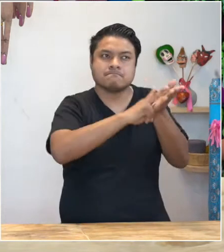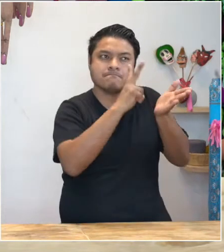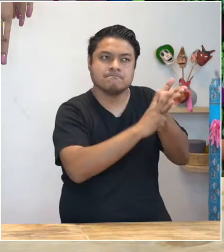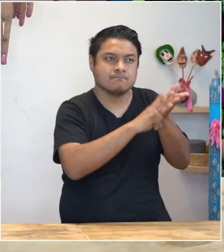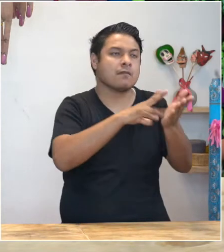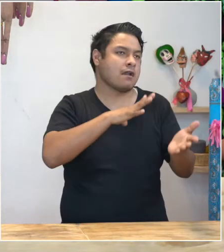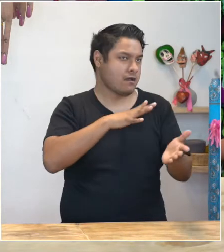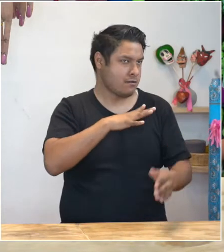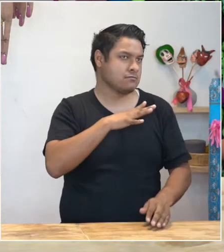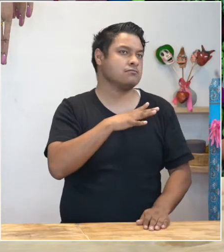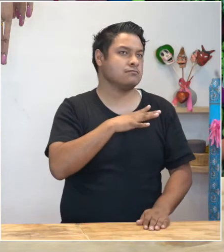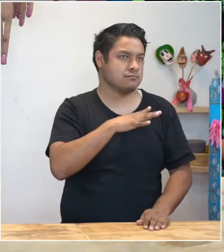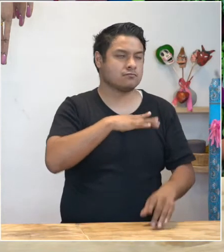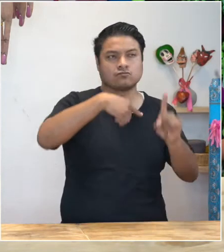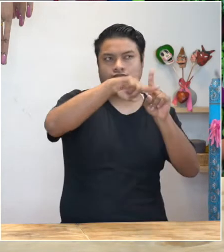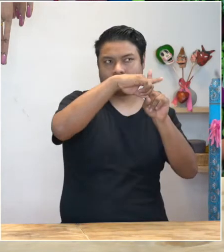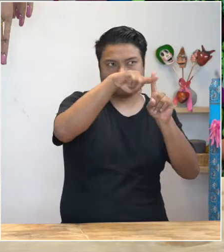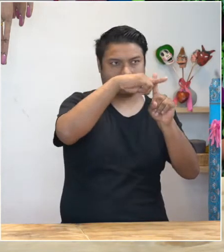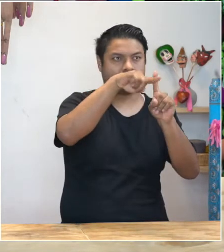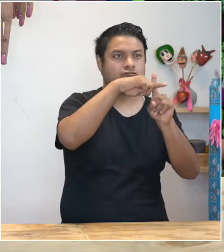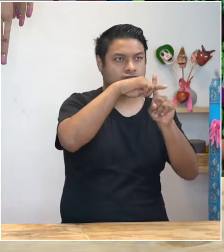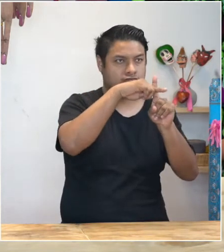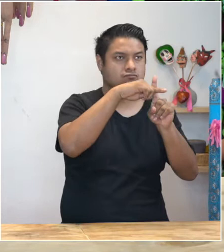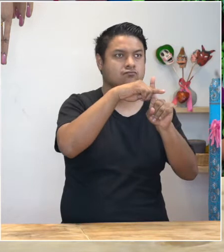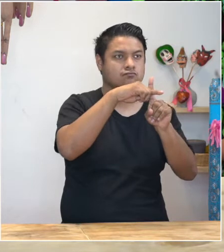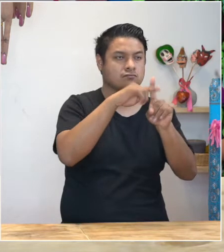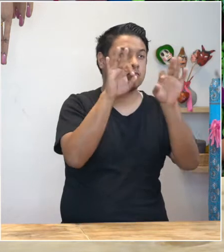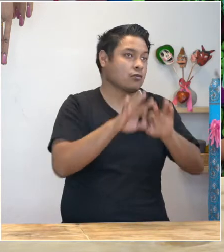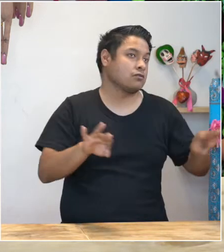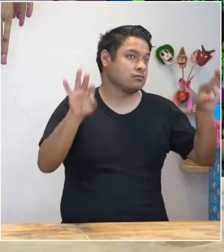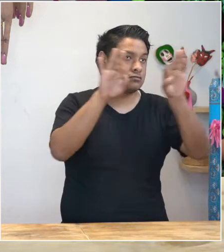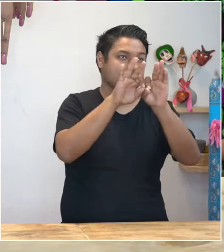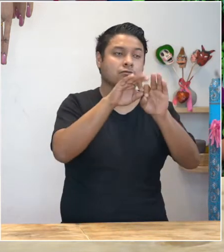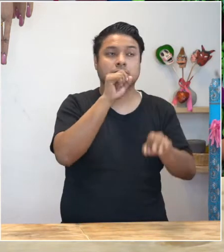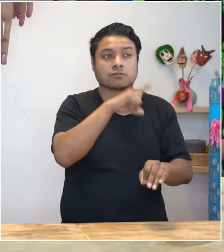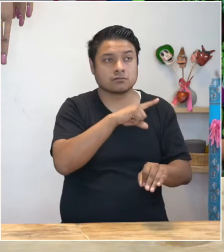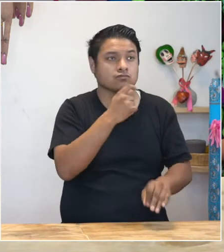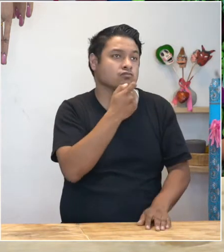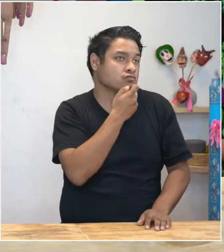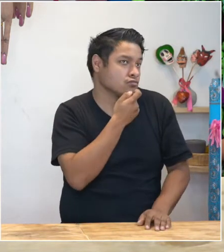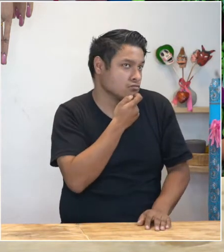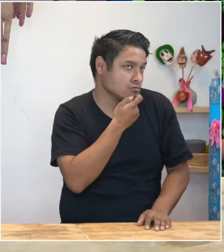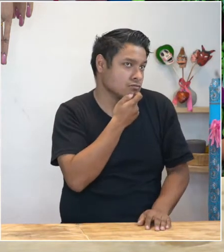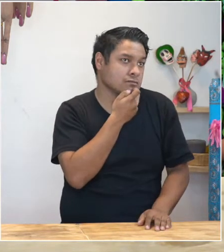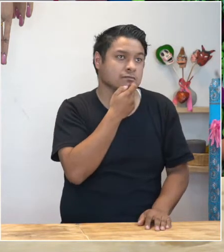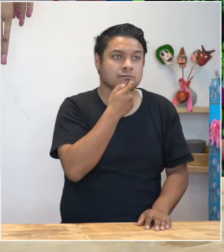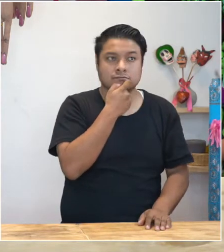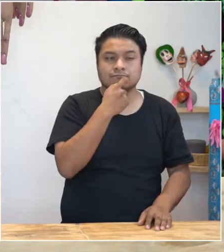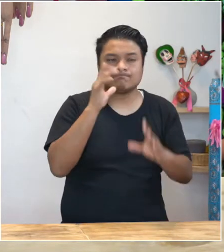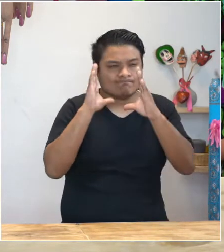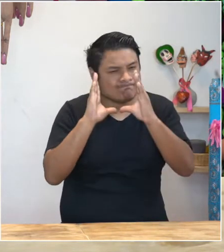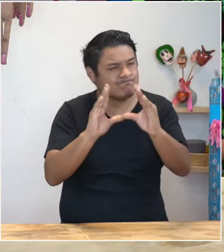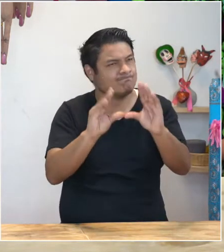ponemos a brindar todas estas herramientas a los pequeños y a llevarla a ser